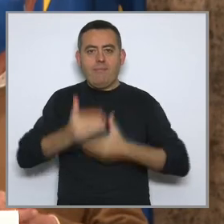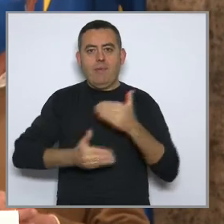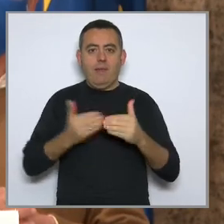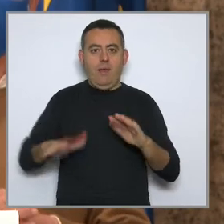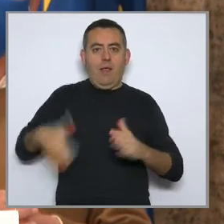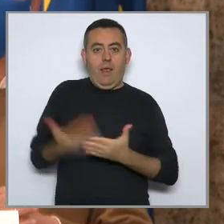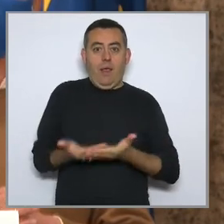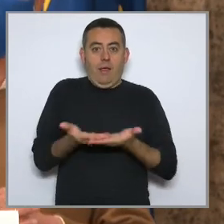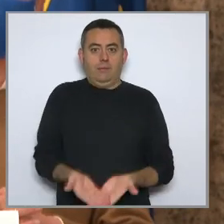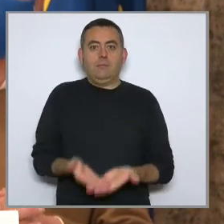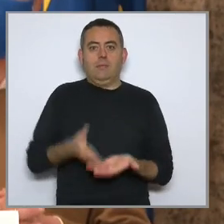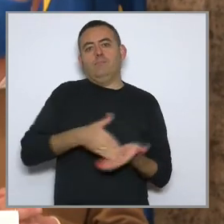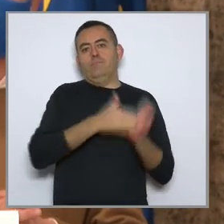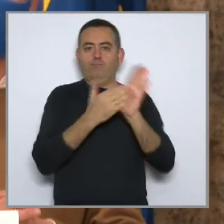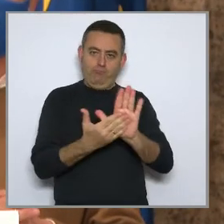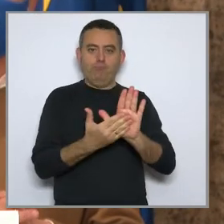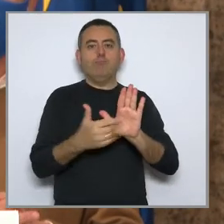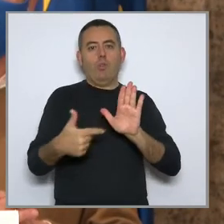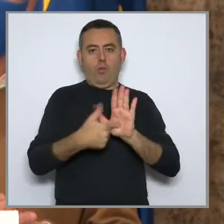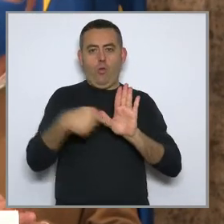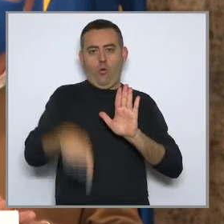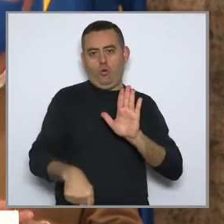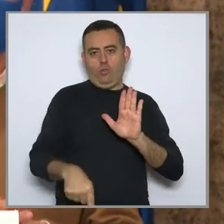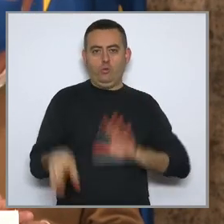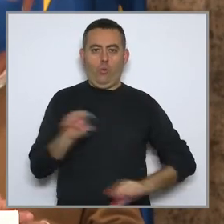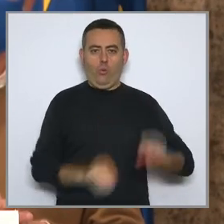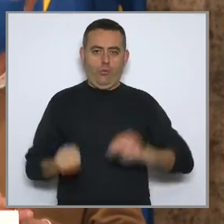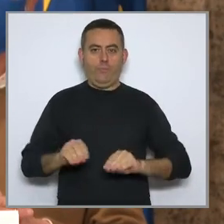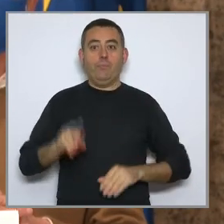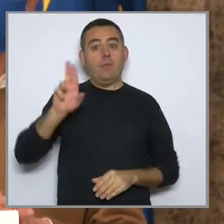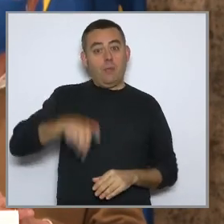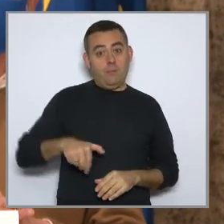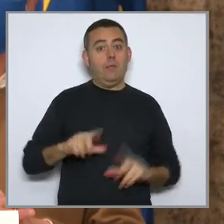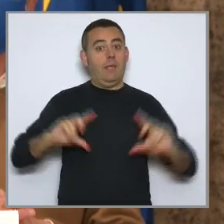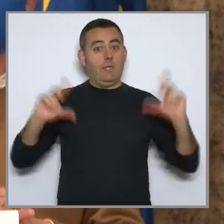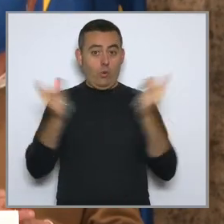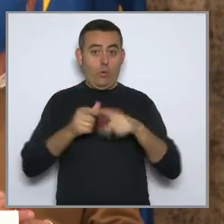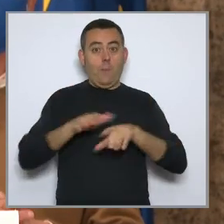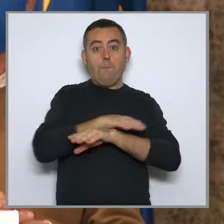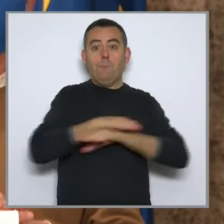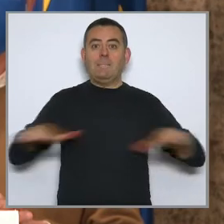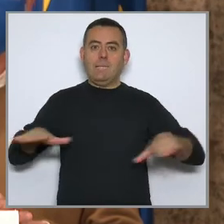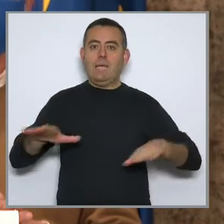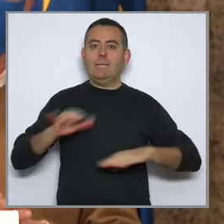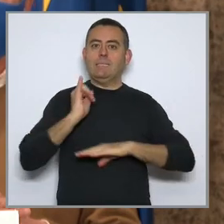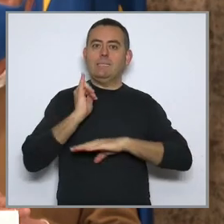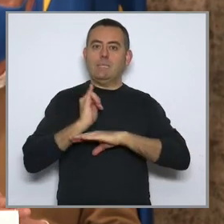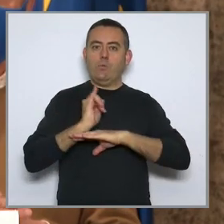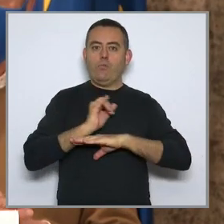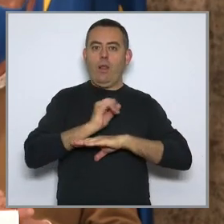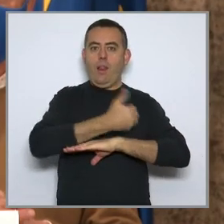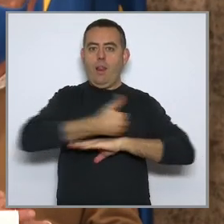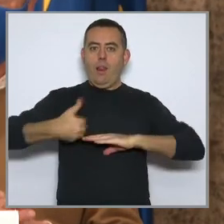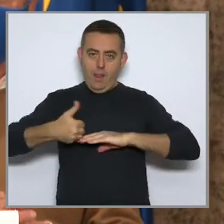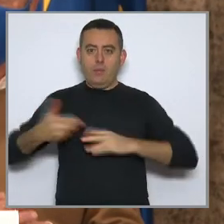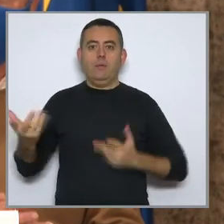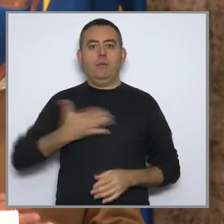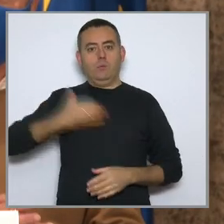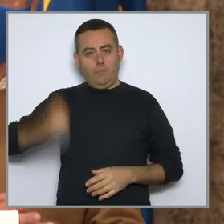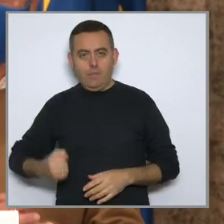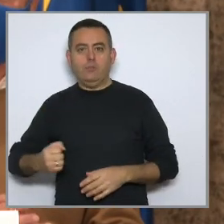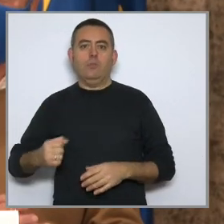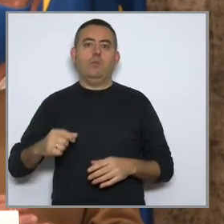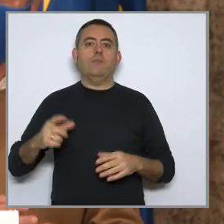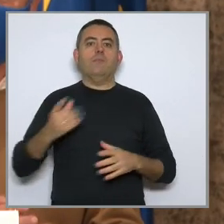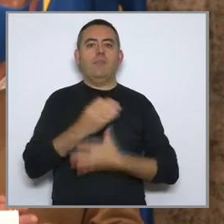presentamos. También hemos celebrado una decisiva reunión de la mesa institucional con diputaciones, grandes ayuntamientos y la Federación de